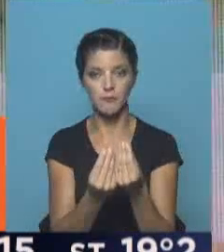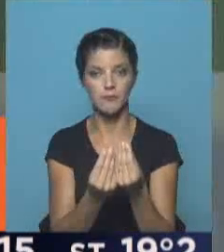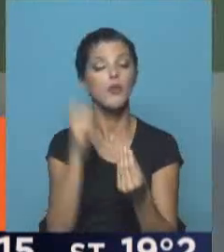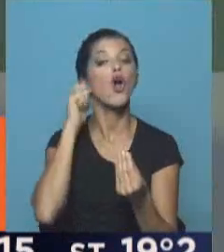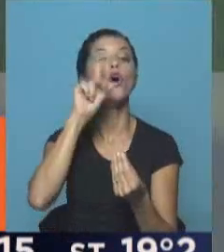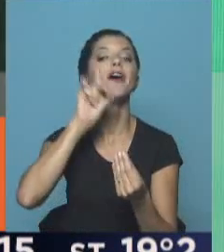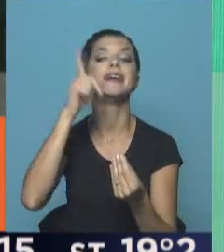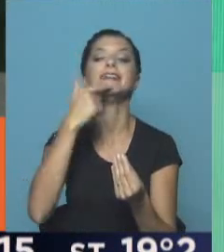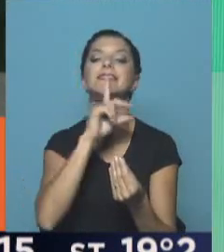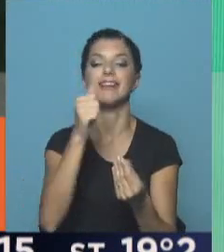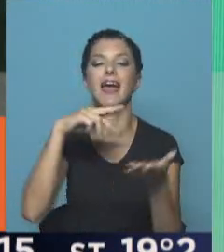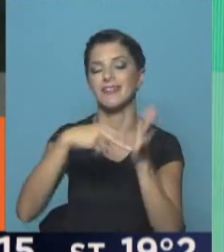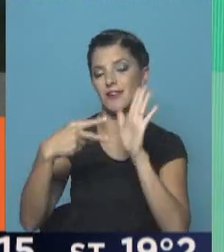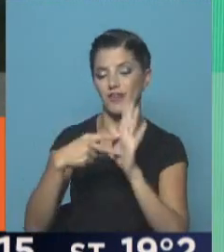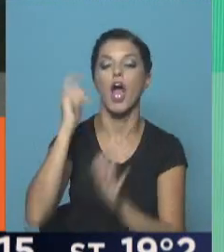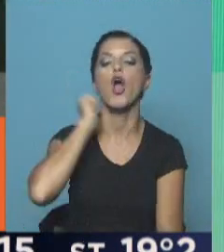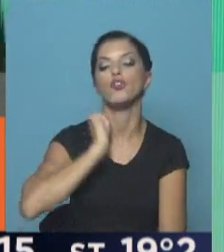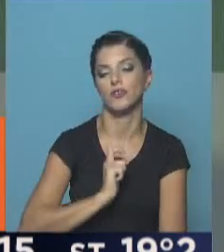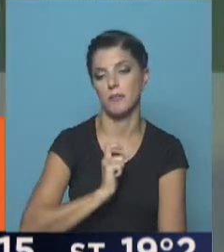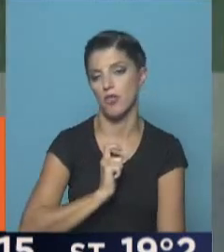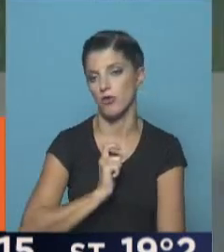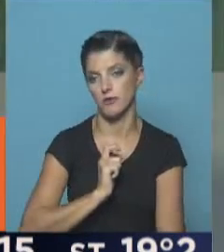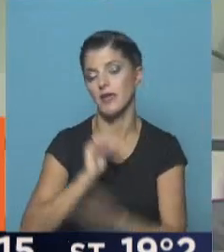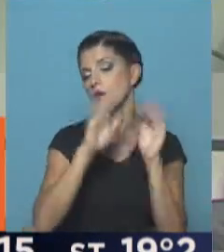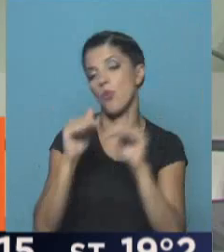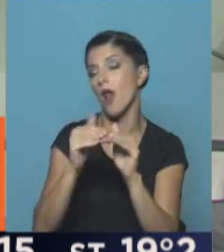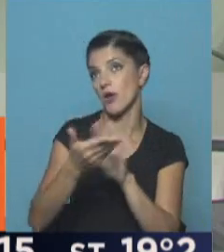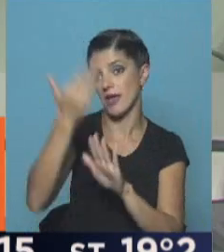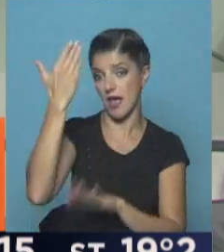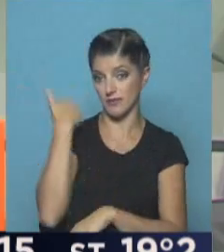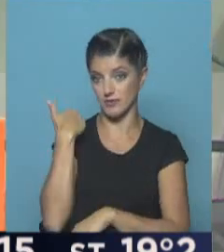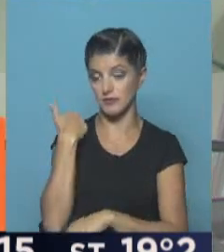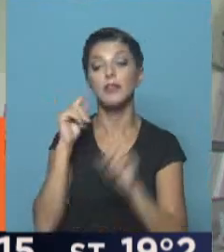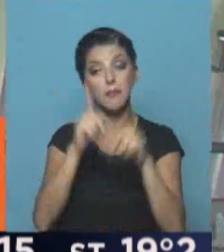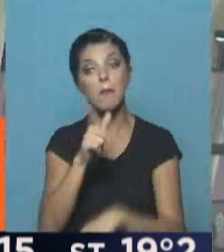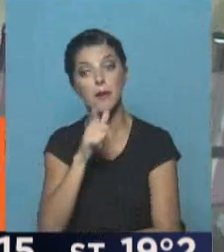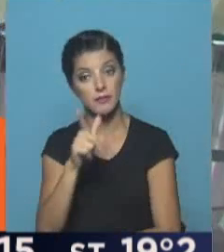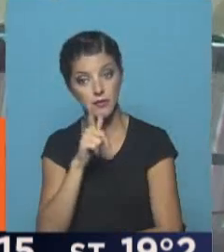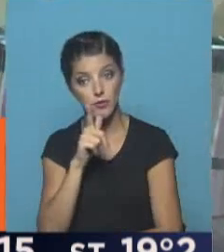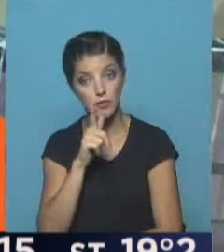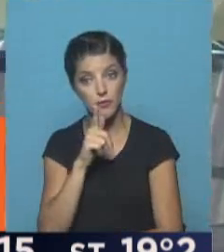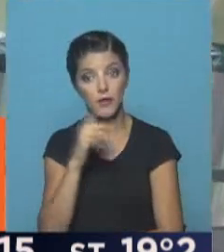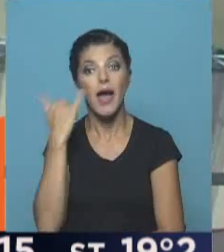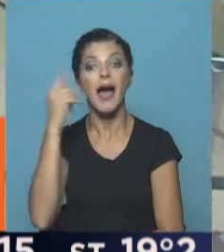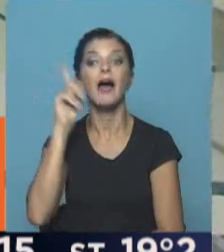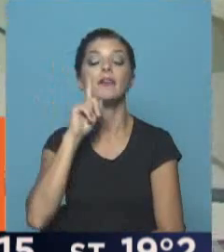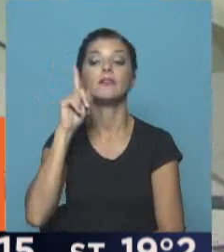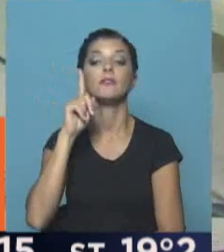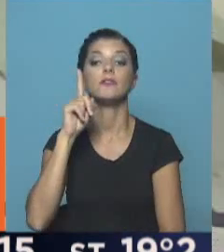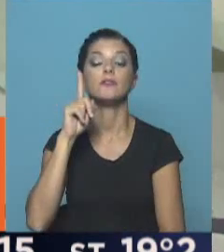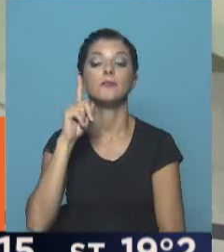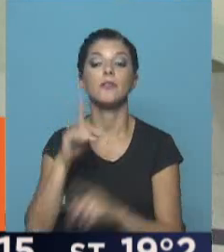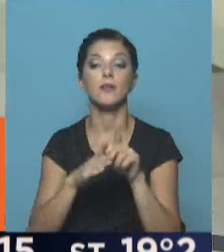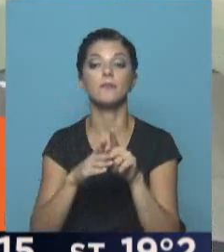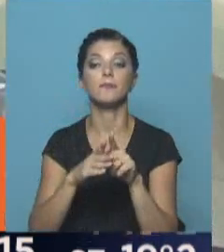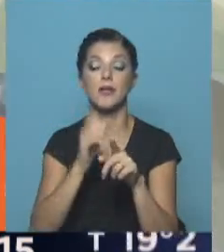decir, un candidato conservador, muy parecido a los anteriores y muy parecido a Giscard d'Estaing. Inclusive cuando gana las